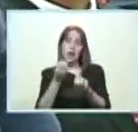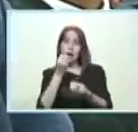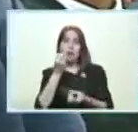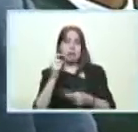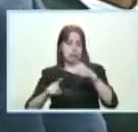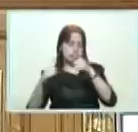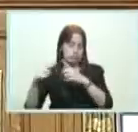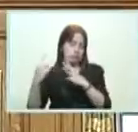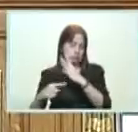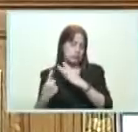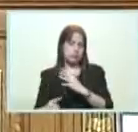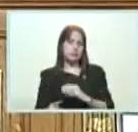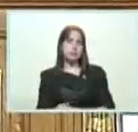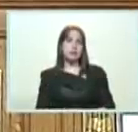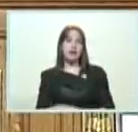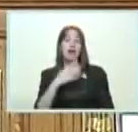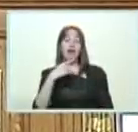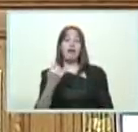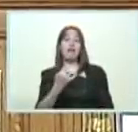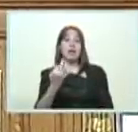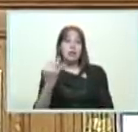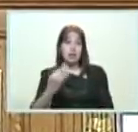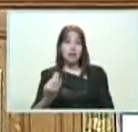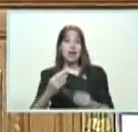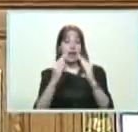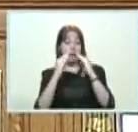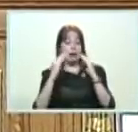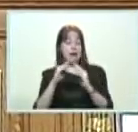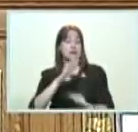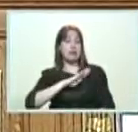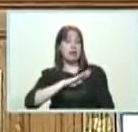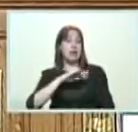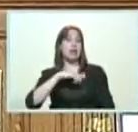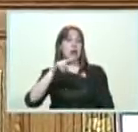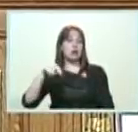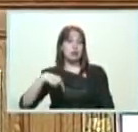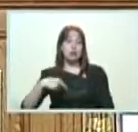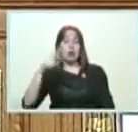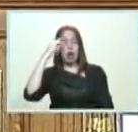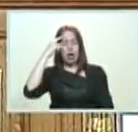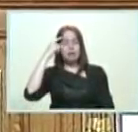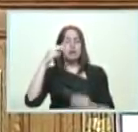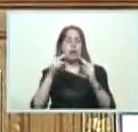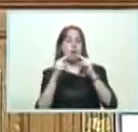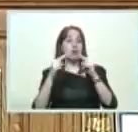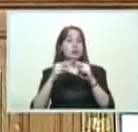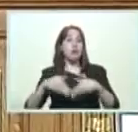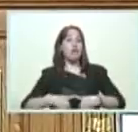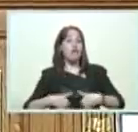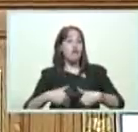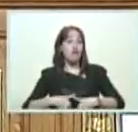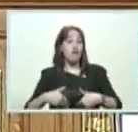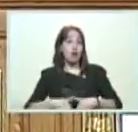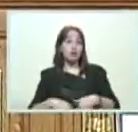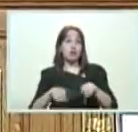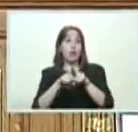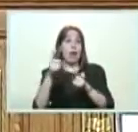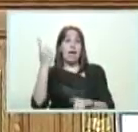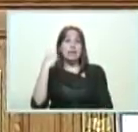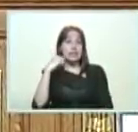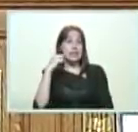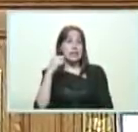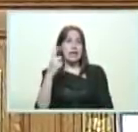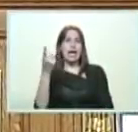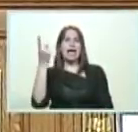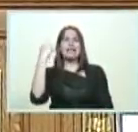verdad de los hogares donde venimos nosotros, que conocemos lo que es el esfuerzo. Como ayer, pues. Ayer